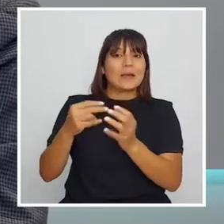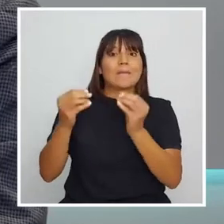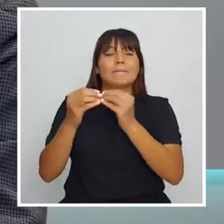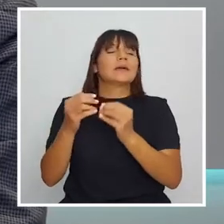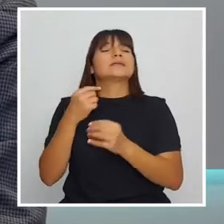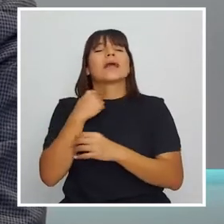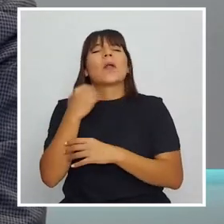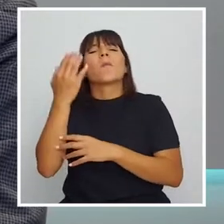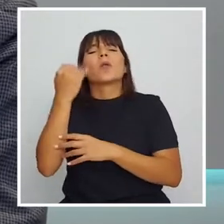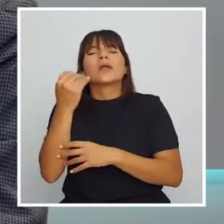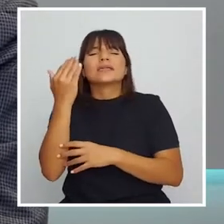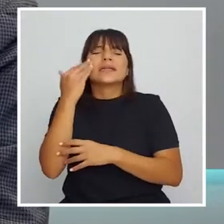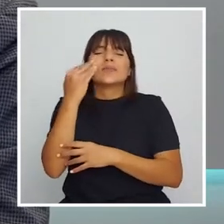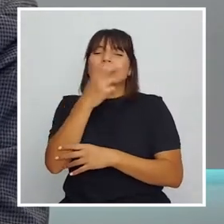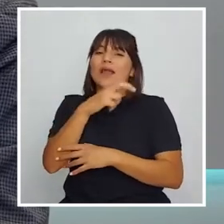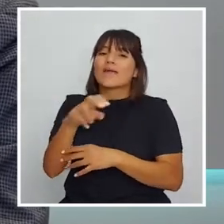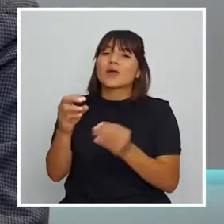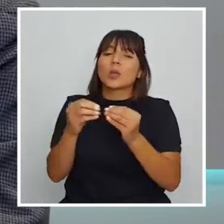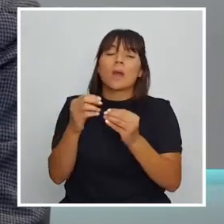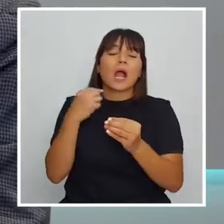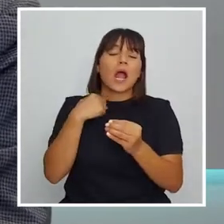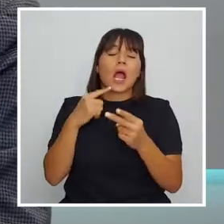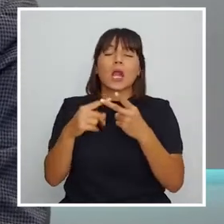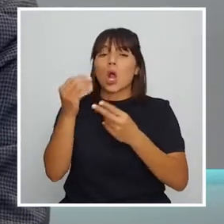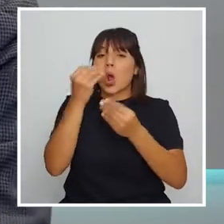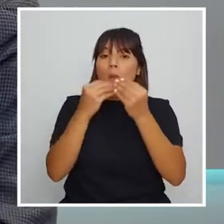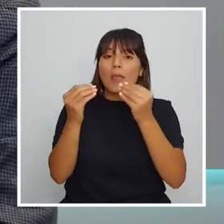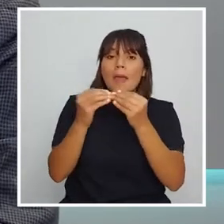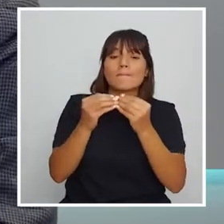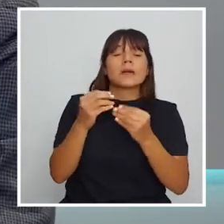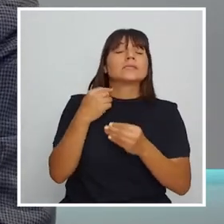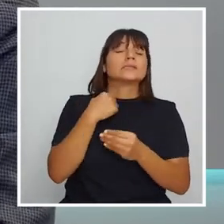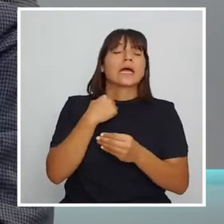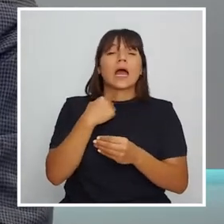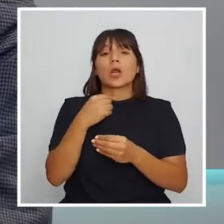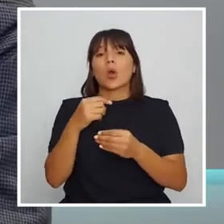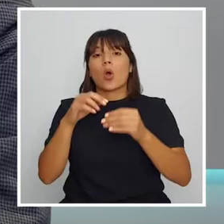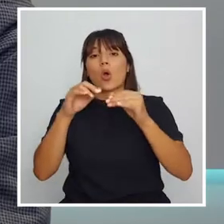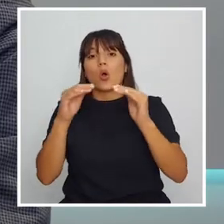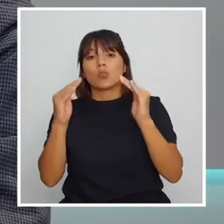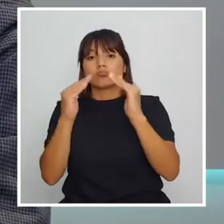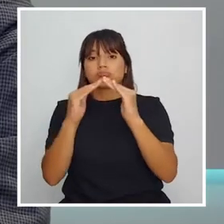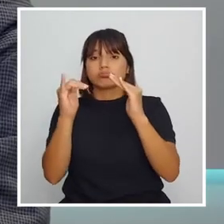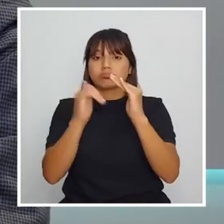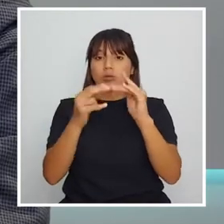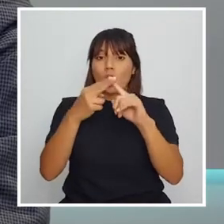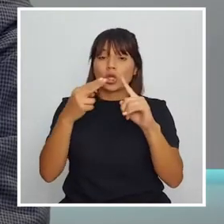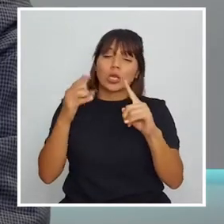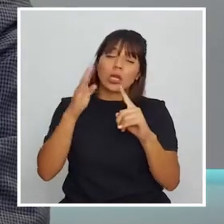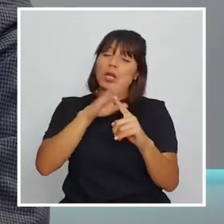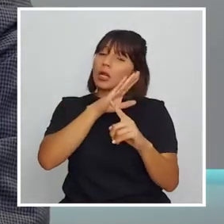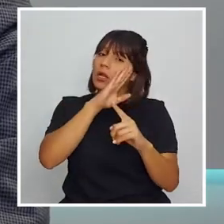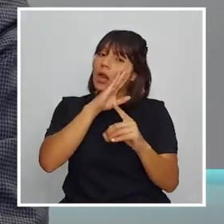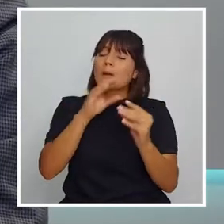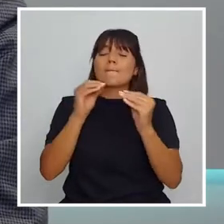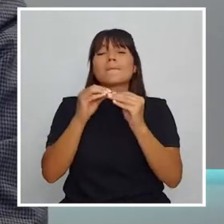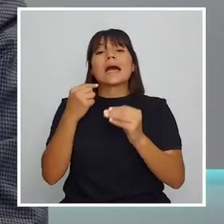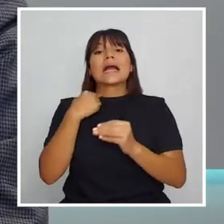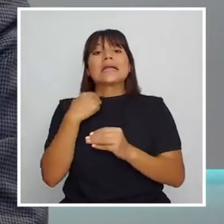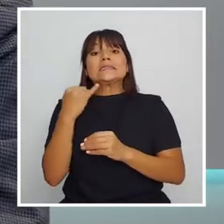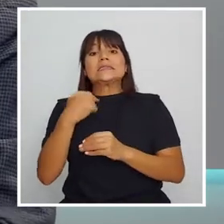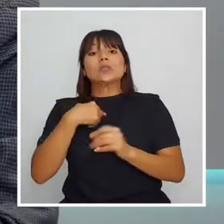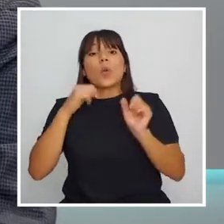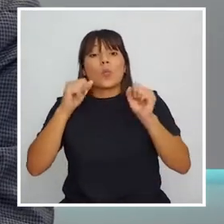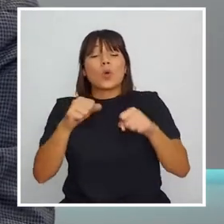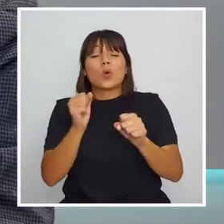el transporte va a ser más caro, la comida va a ser más cara, el hospedaje va a ser más caro. Si yo tengo la posibilidad de hacerlo en temporada